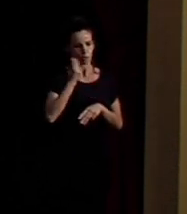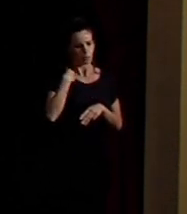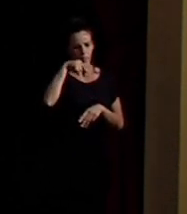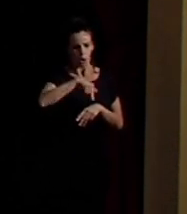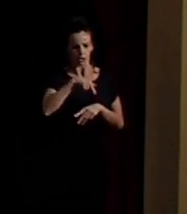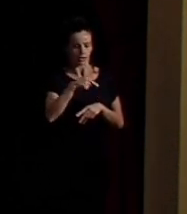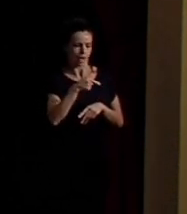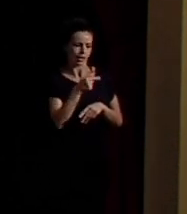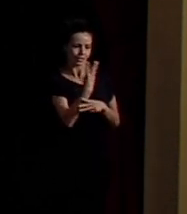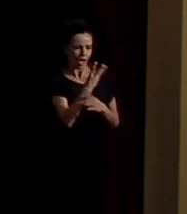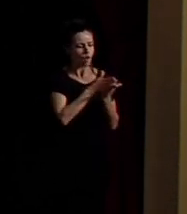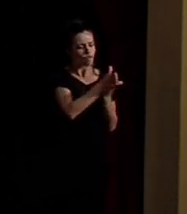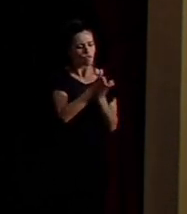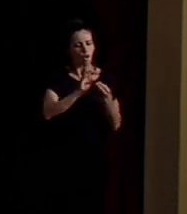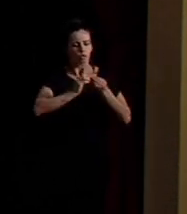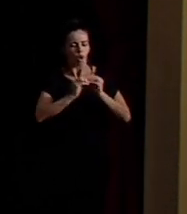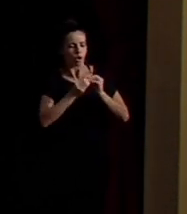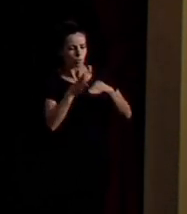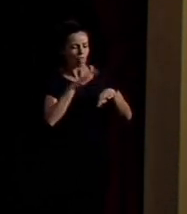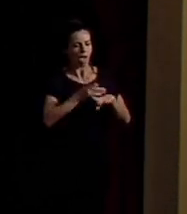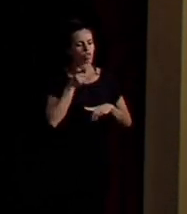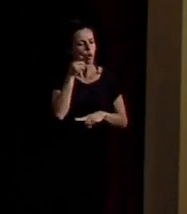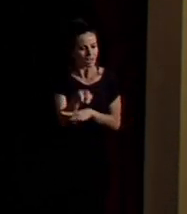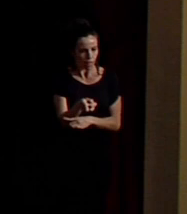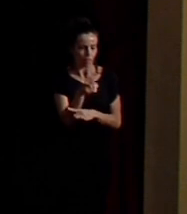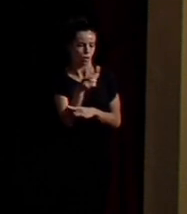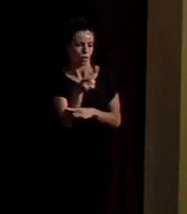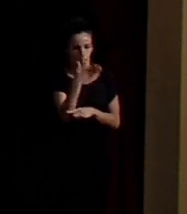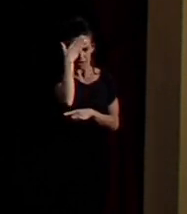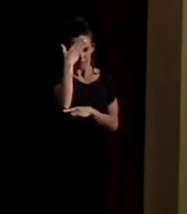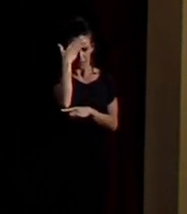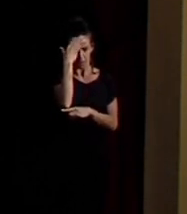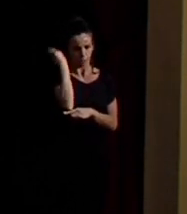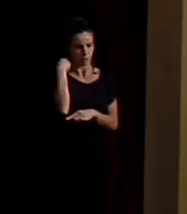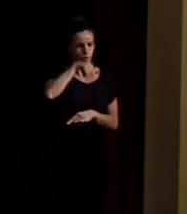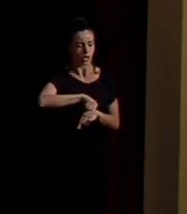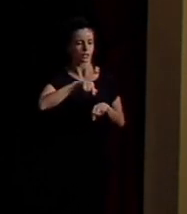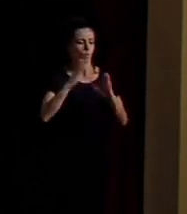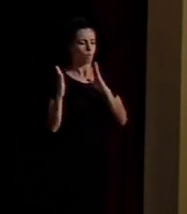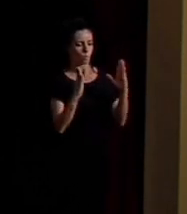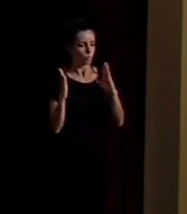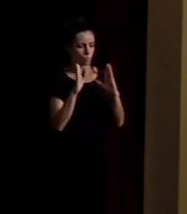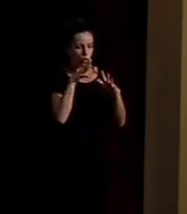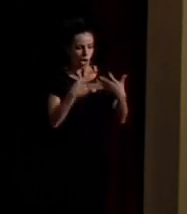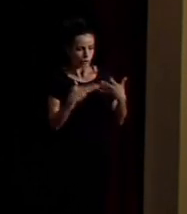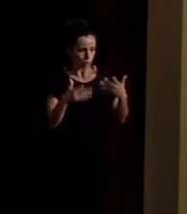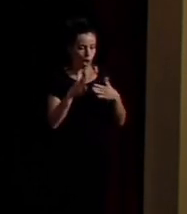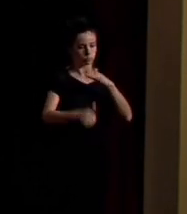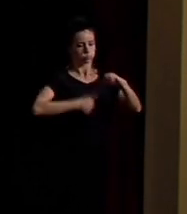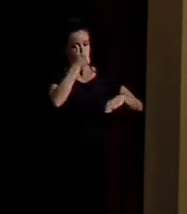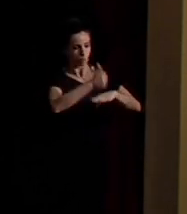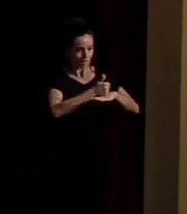¿no?, de dominación, que son los tres grandes ejes de dominación que siguen estando presentes en el mundo contemporáneo, que serían el eje patriarcal,